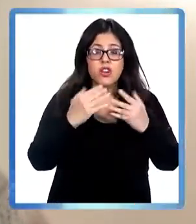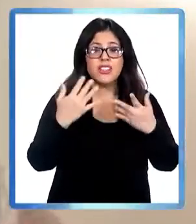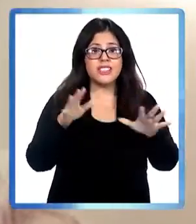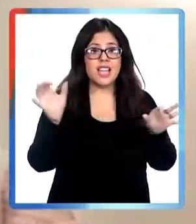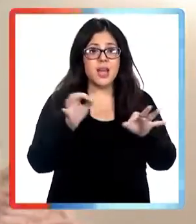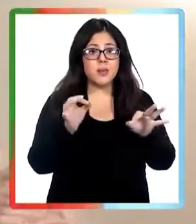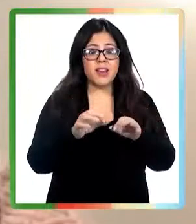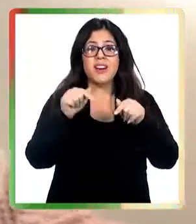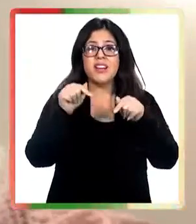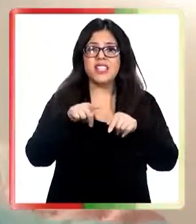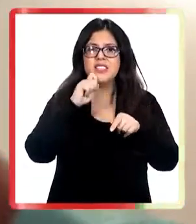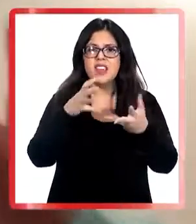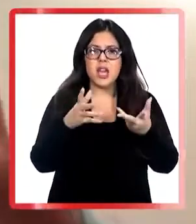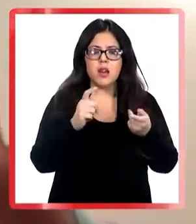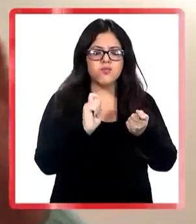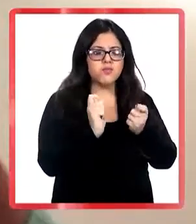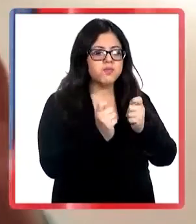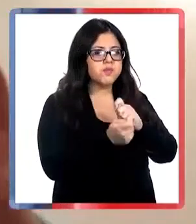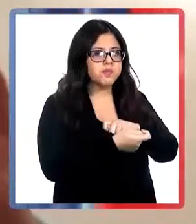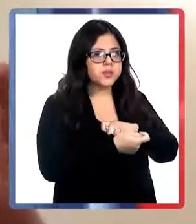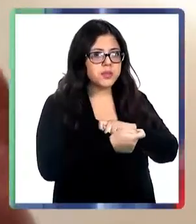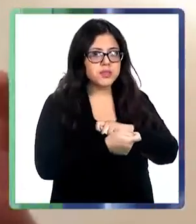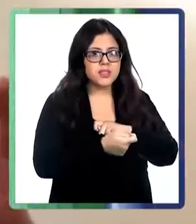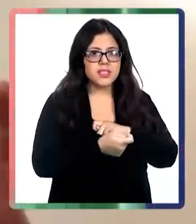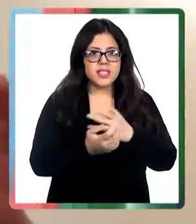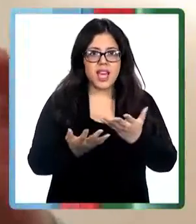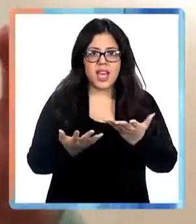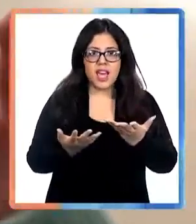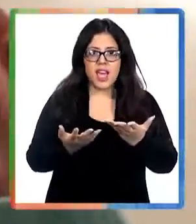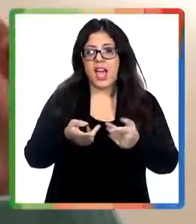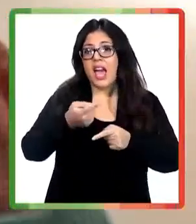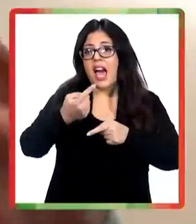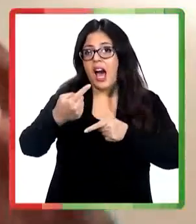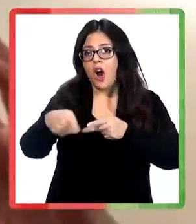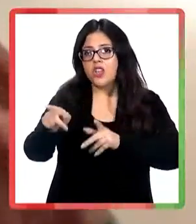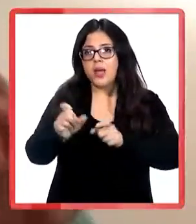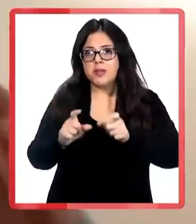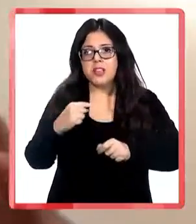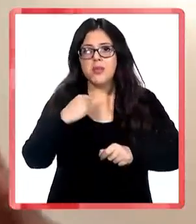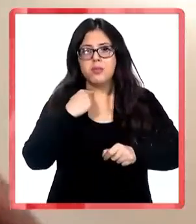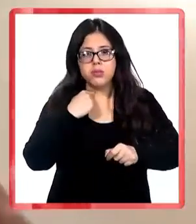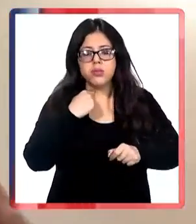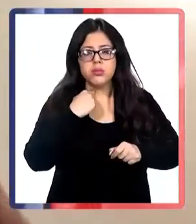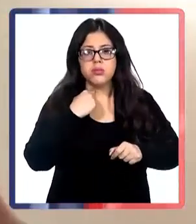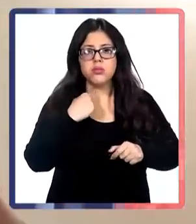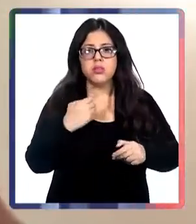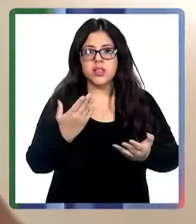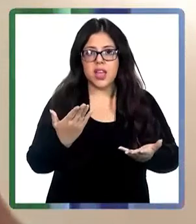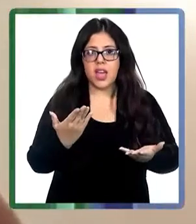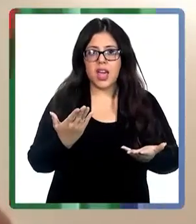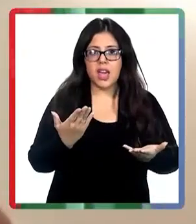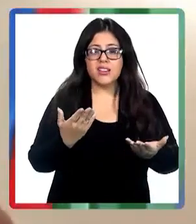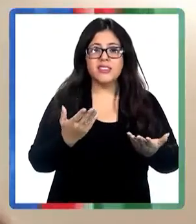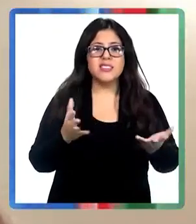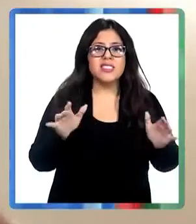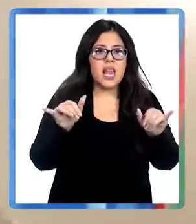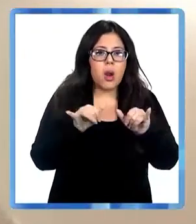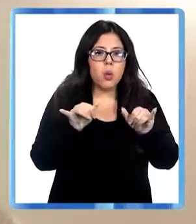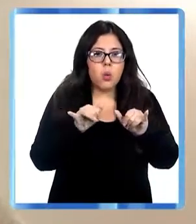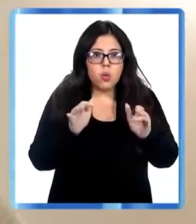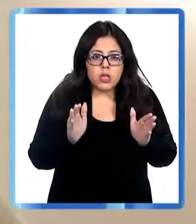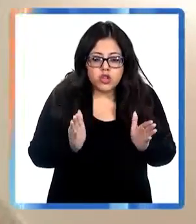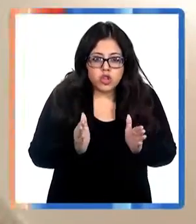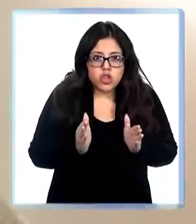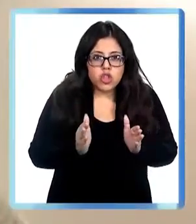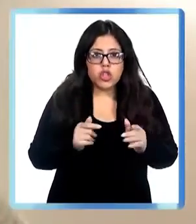comentábamos al principio y se ha ido moviendo hacia los extremos de la vida, generando muchísimas complicaciones a nivel de los lactantes